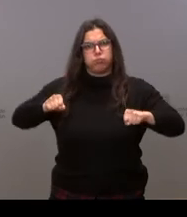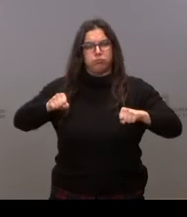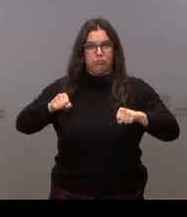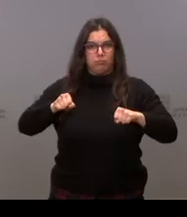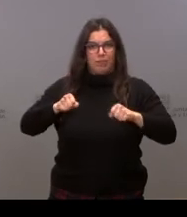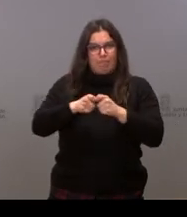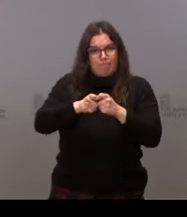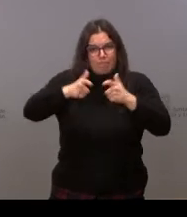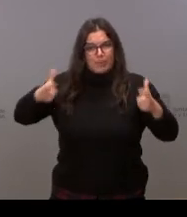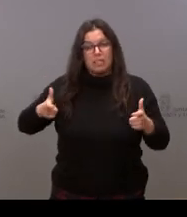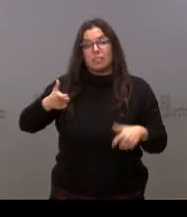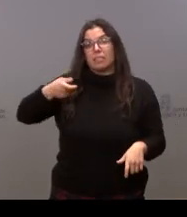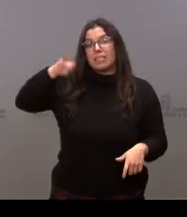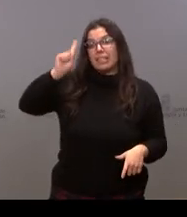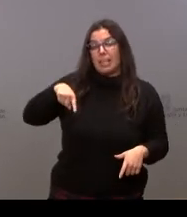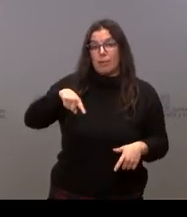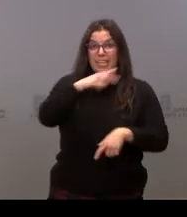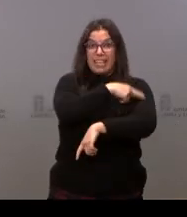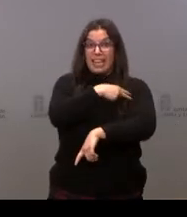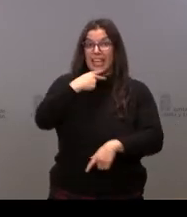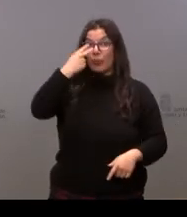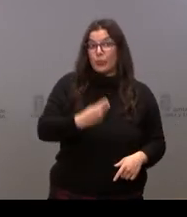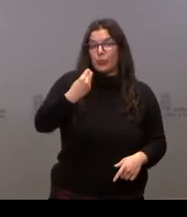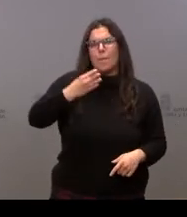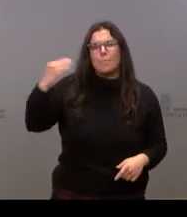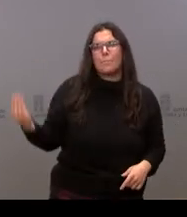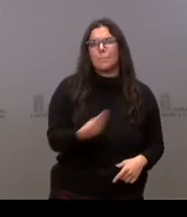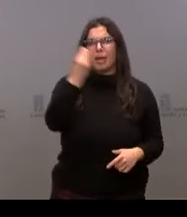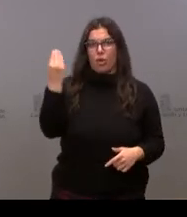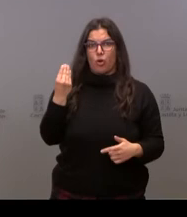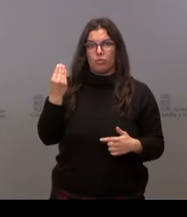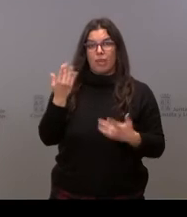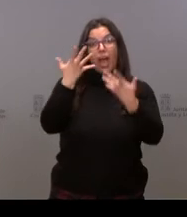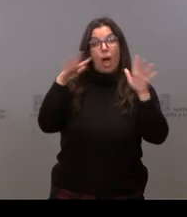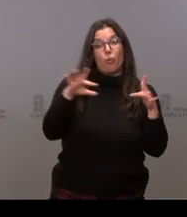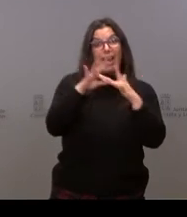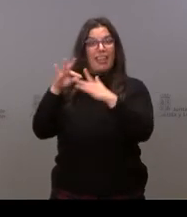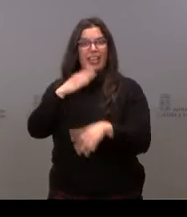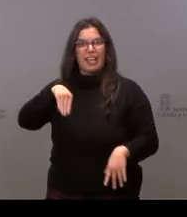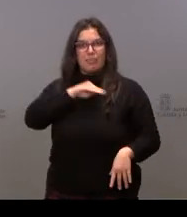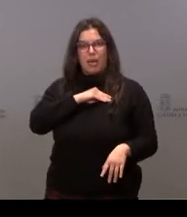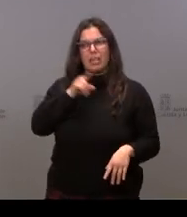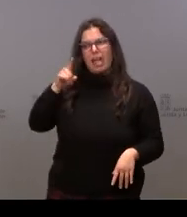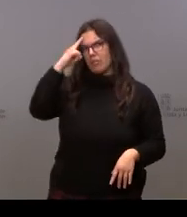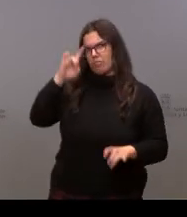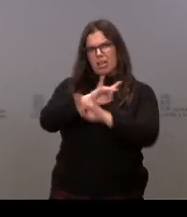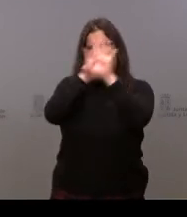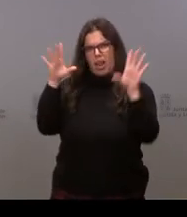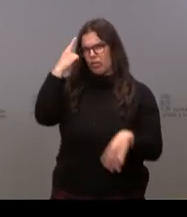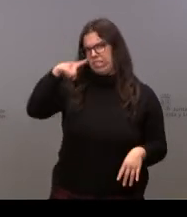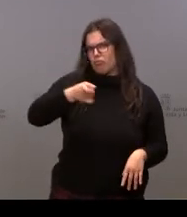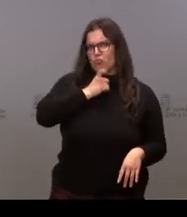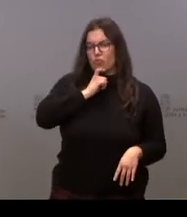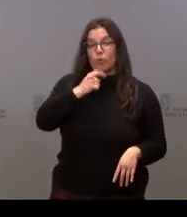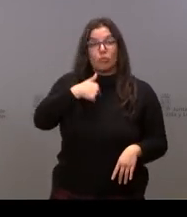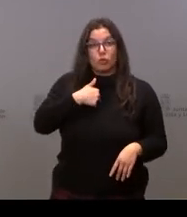una sanidad de primera que está entre los puestos de cabeza de todas españa tiene las ideas claras y yo desde